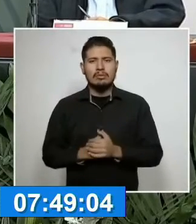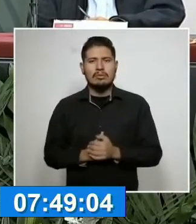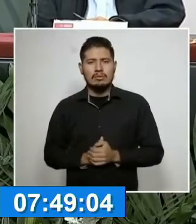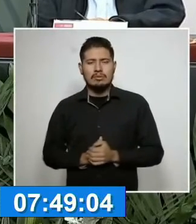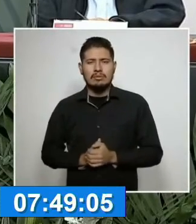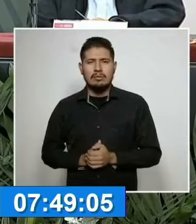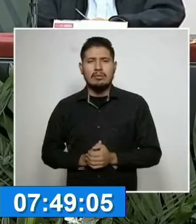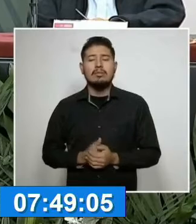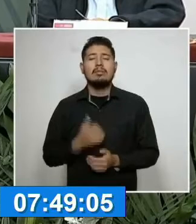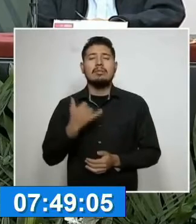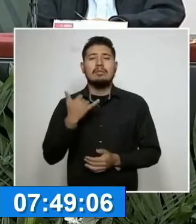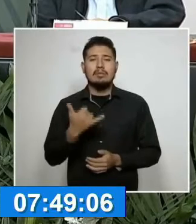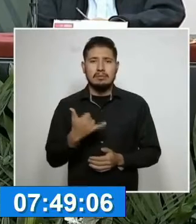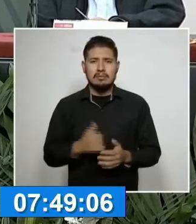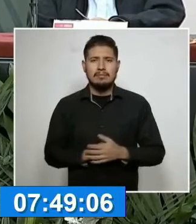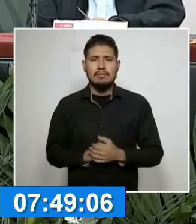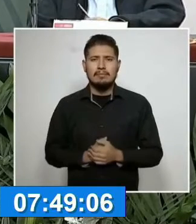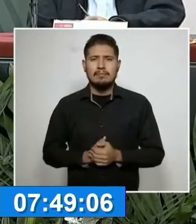y